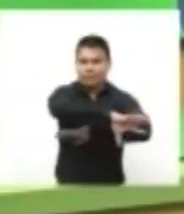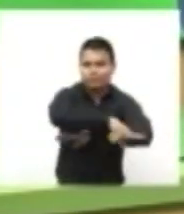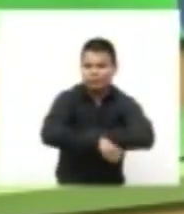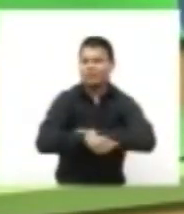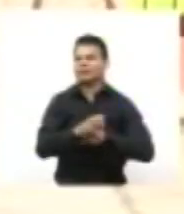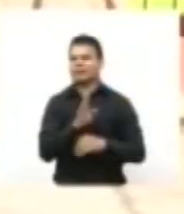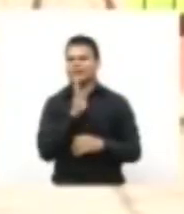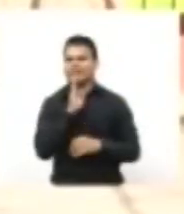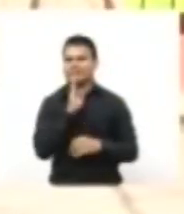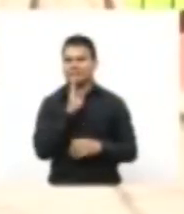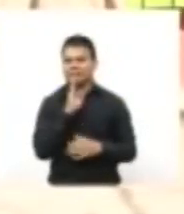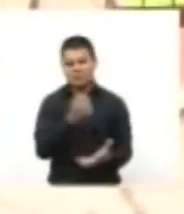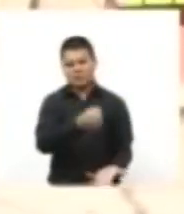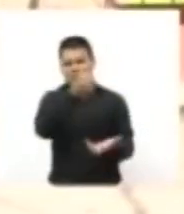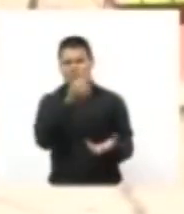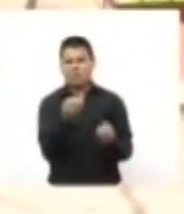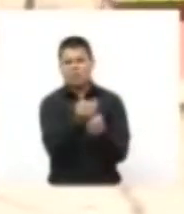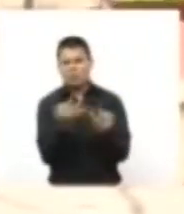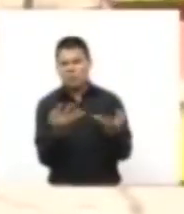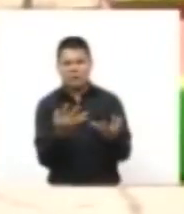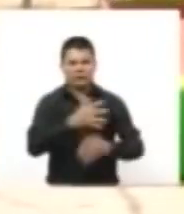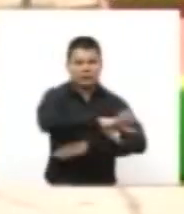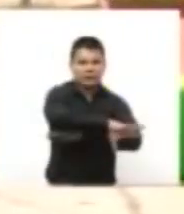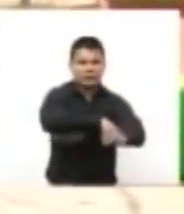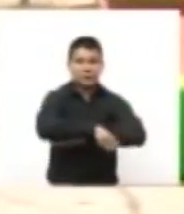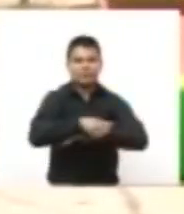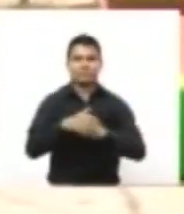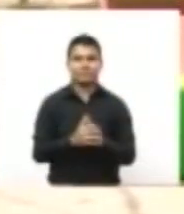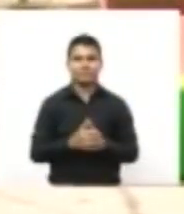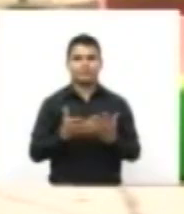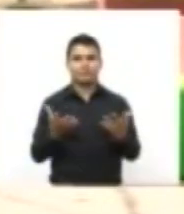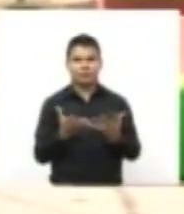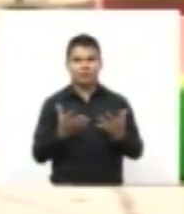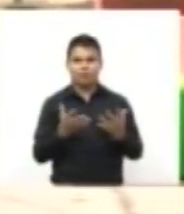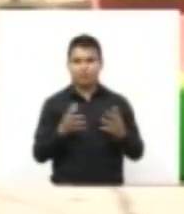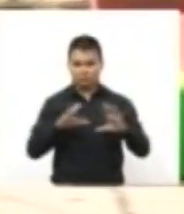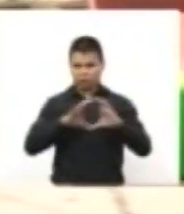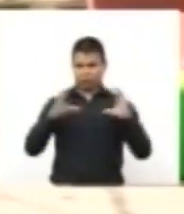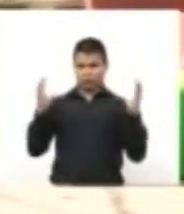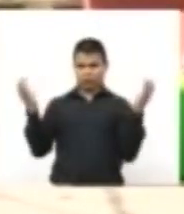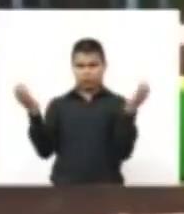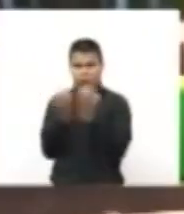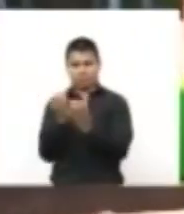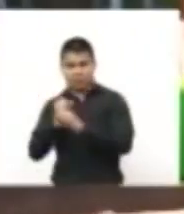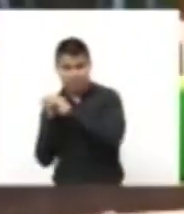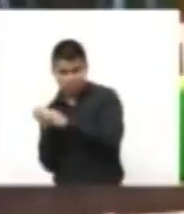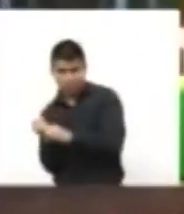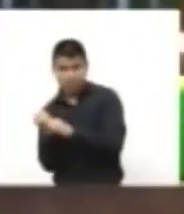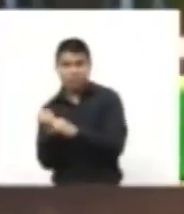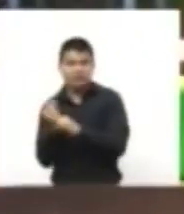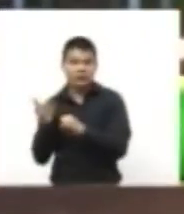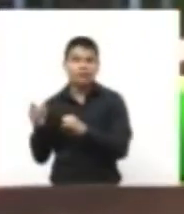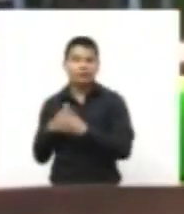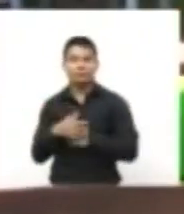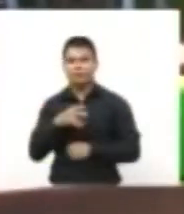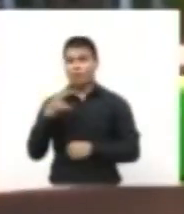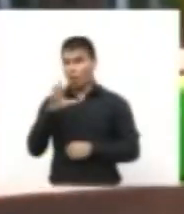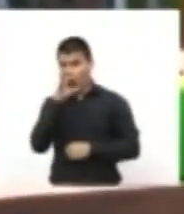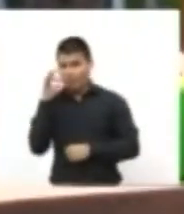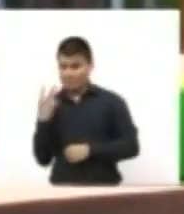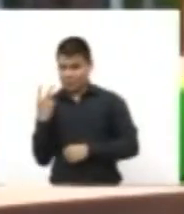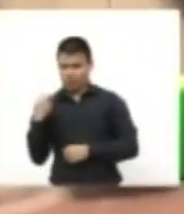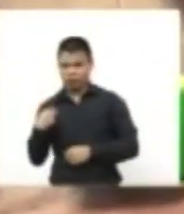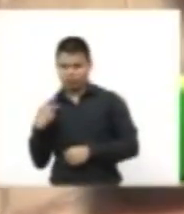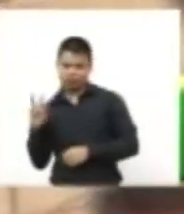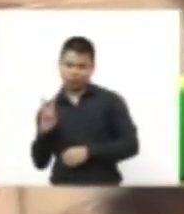hurtado. En las afueras del estadio 20 de enero de Sincelejo se registró el atraco. Dos hombres armados habrían abordado